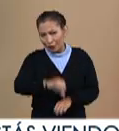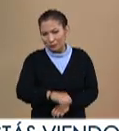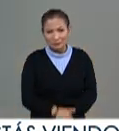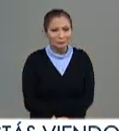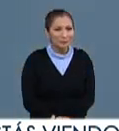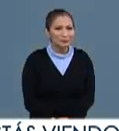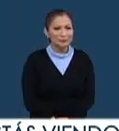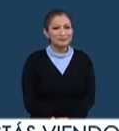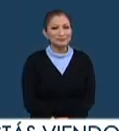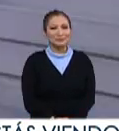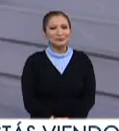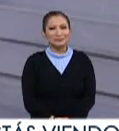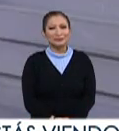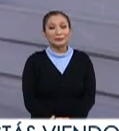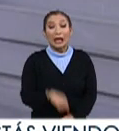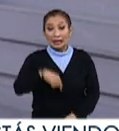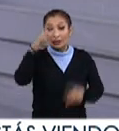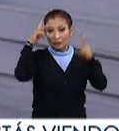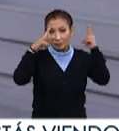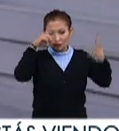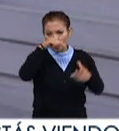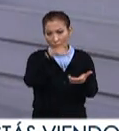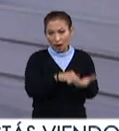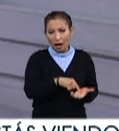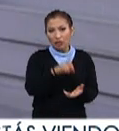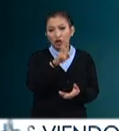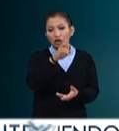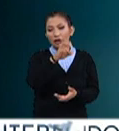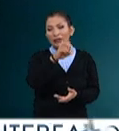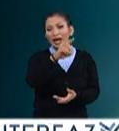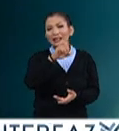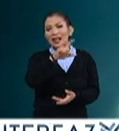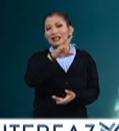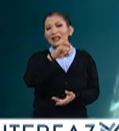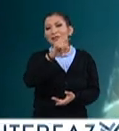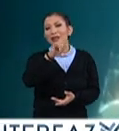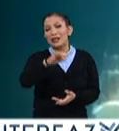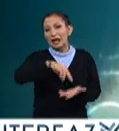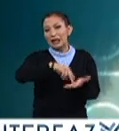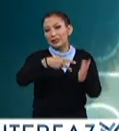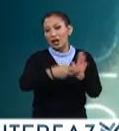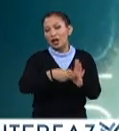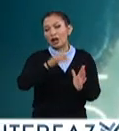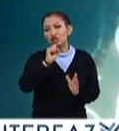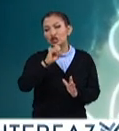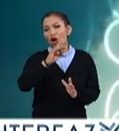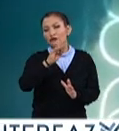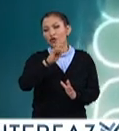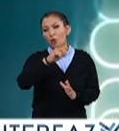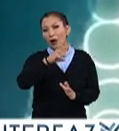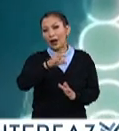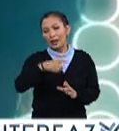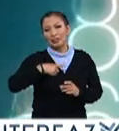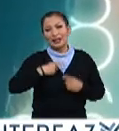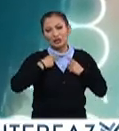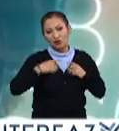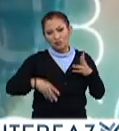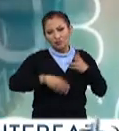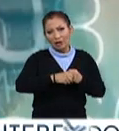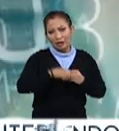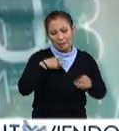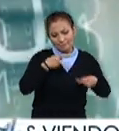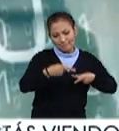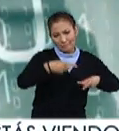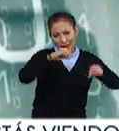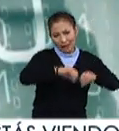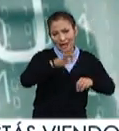ti. Nos visita en el estudio el Dr. Daniel Cervantes, arquitecto de software en la Dirección Adjunta de Desarrollo de